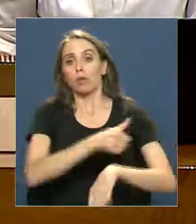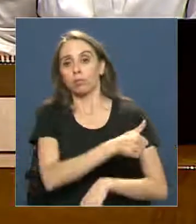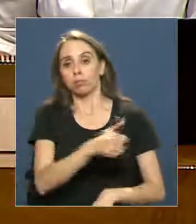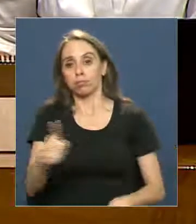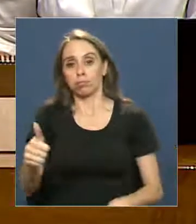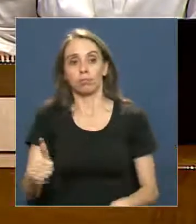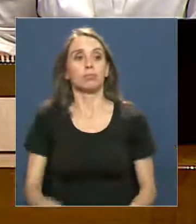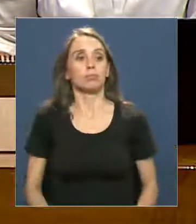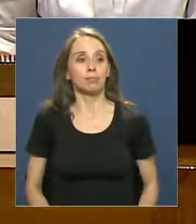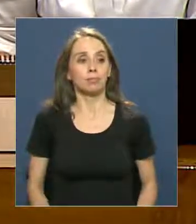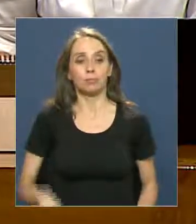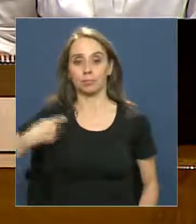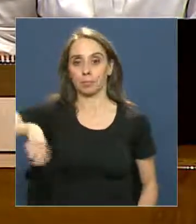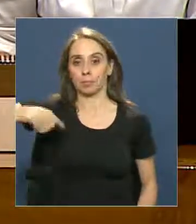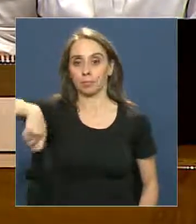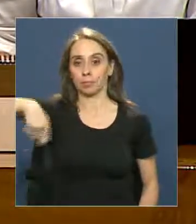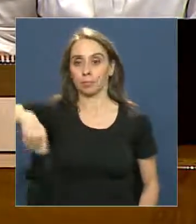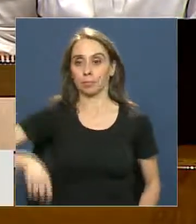Sí.